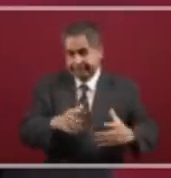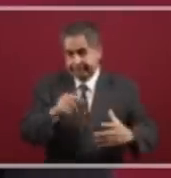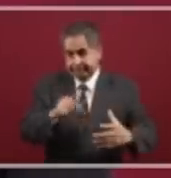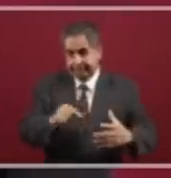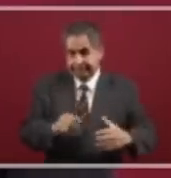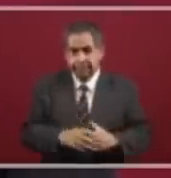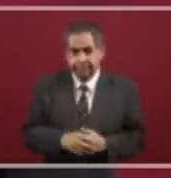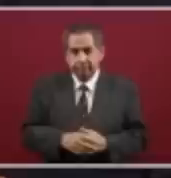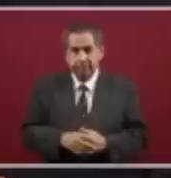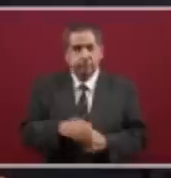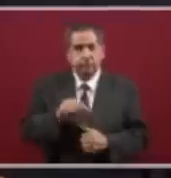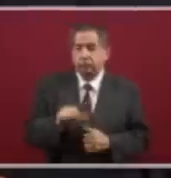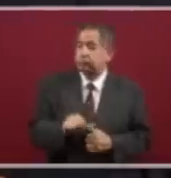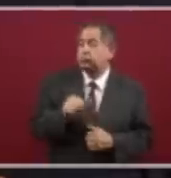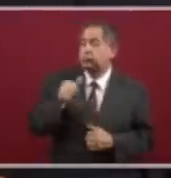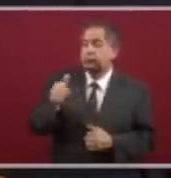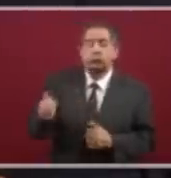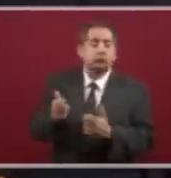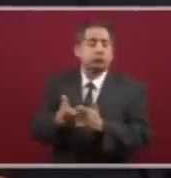triunfo